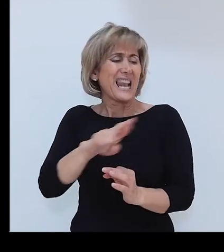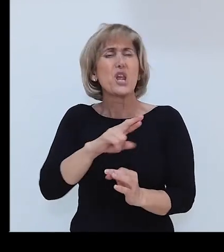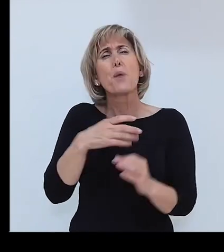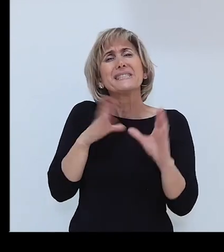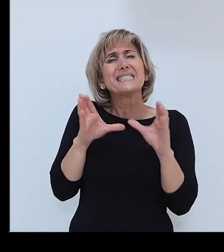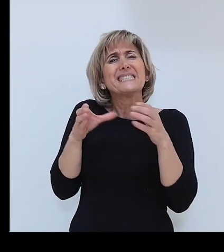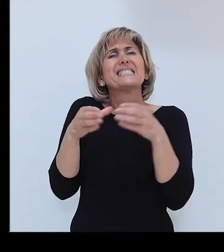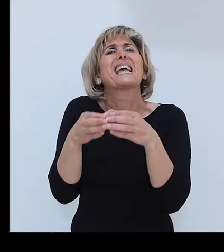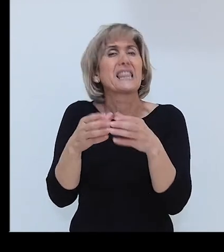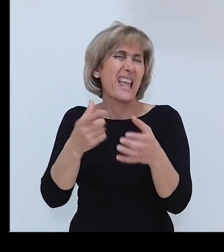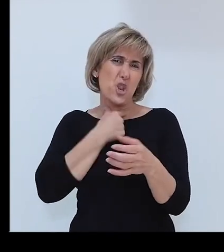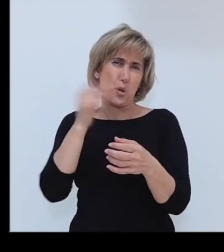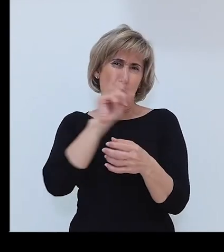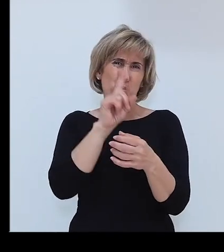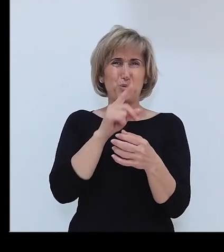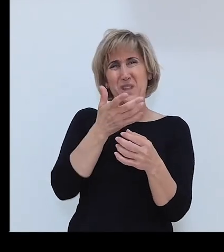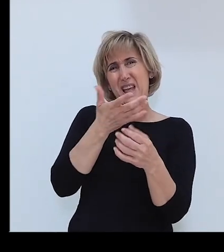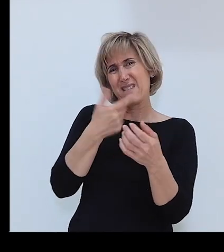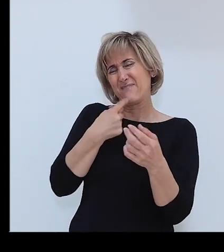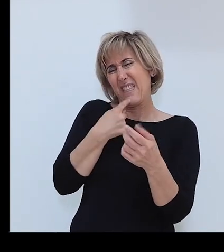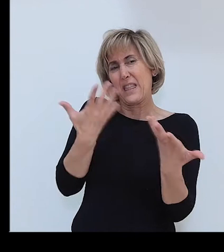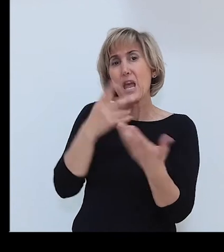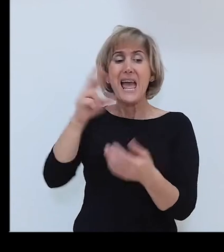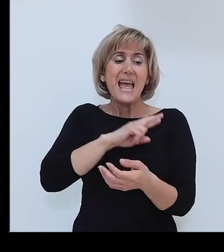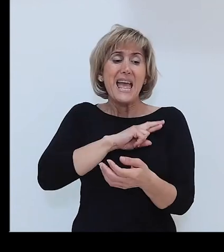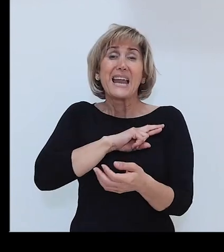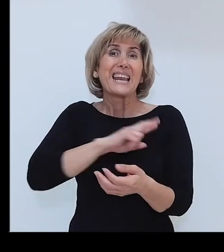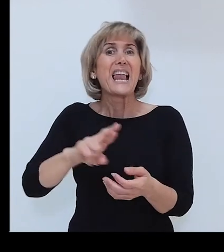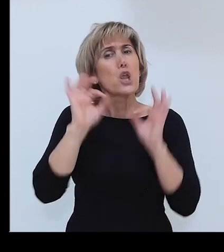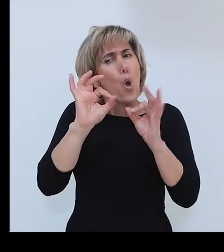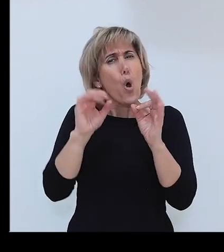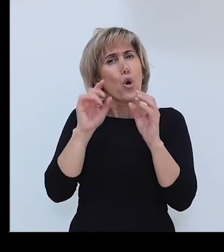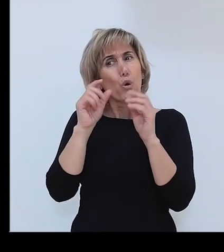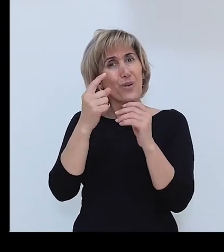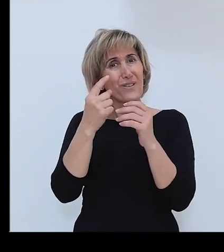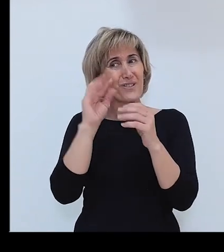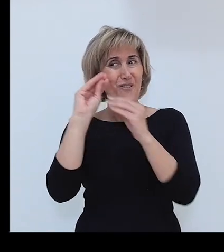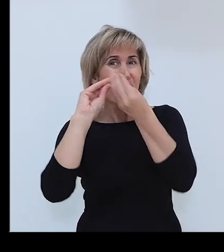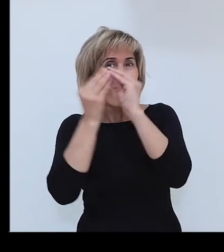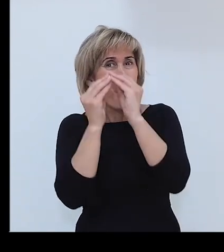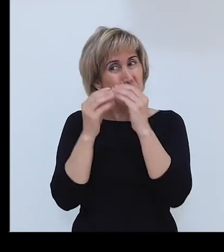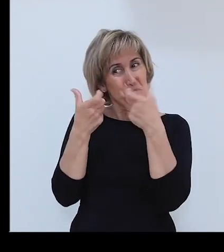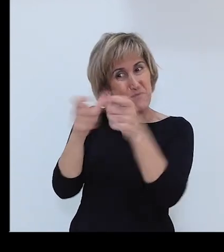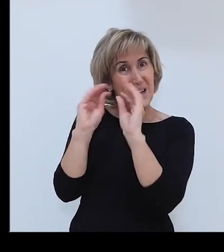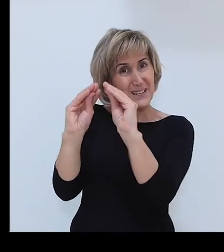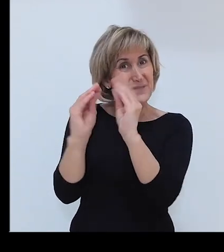esa religión, ¿no? Yo secta no me gusta llamarla, pero esa religión que se llama unitarismo, ¿no?